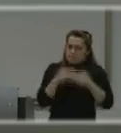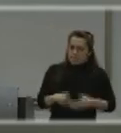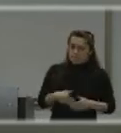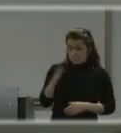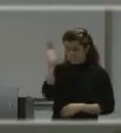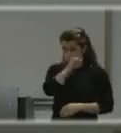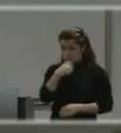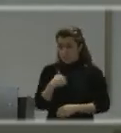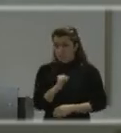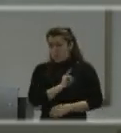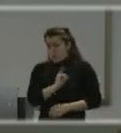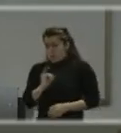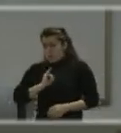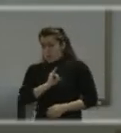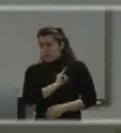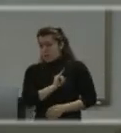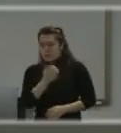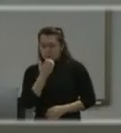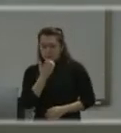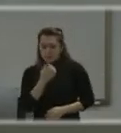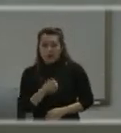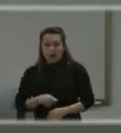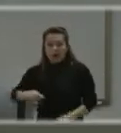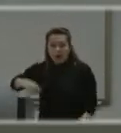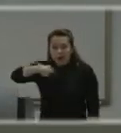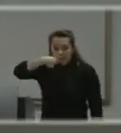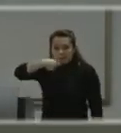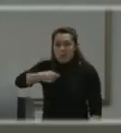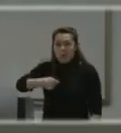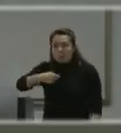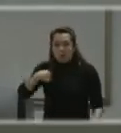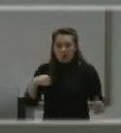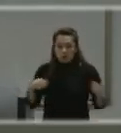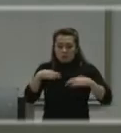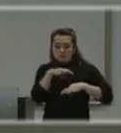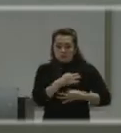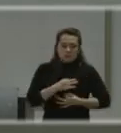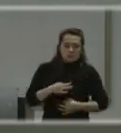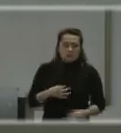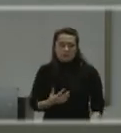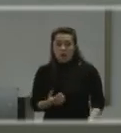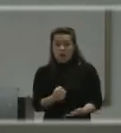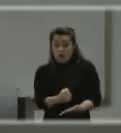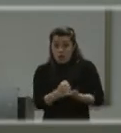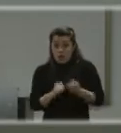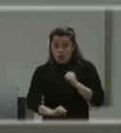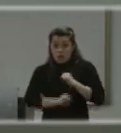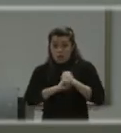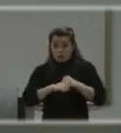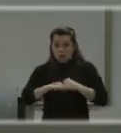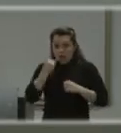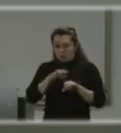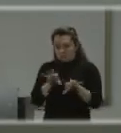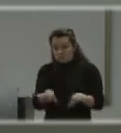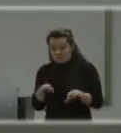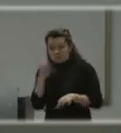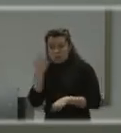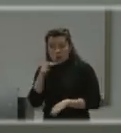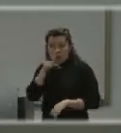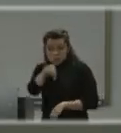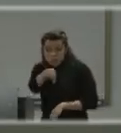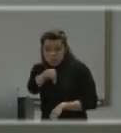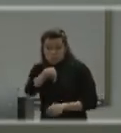para ciertos aspectos, por ejemplo, que a mí me tengan que dar de comer o que me tengan que vestir o que yo necesite apoyos para ejercer ciertas labores cotidianas,